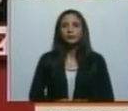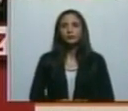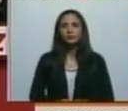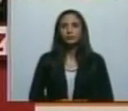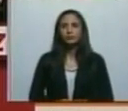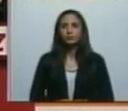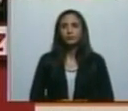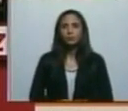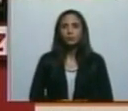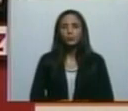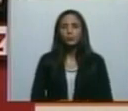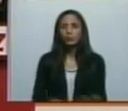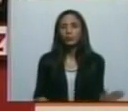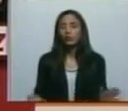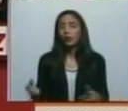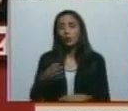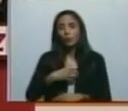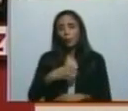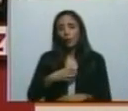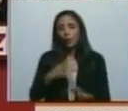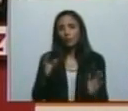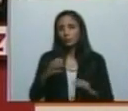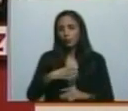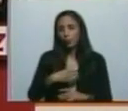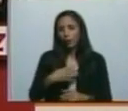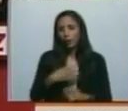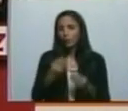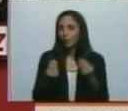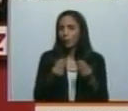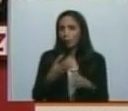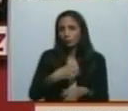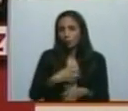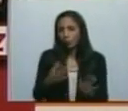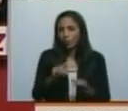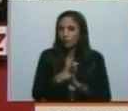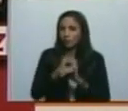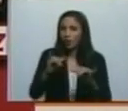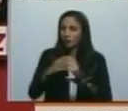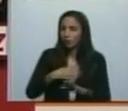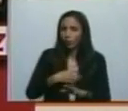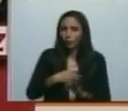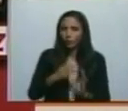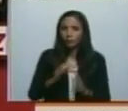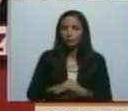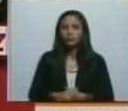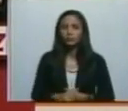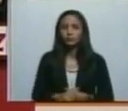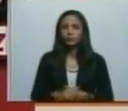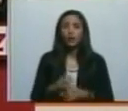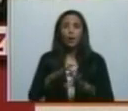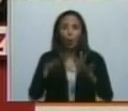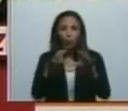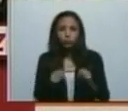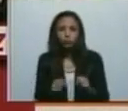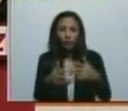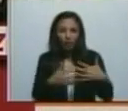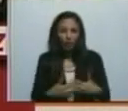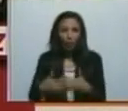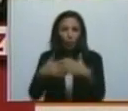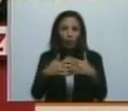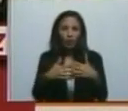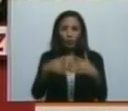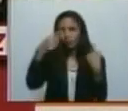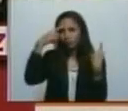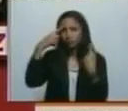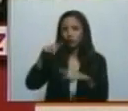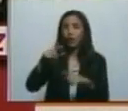No, no van a poder con este pueblo, señores de la burguesía. No, no, señores del imperialismo. Aquí bastante